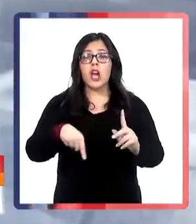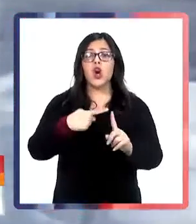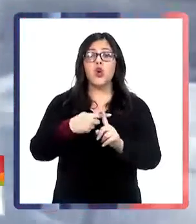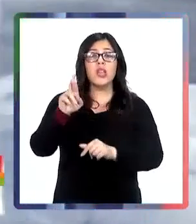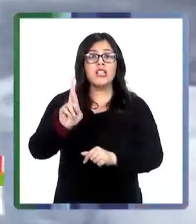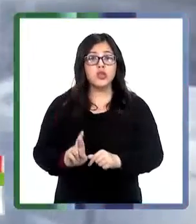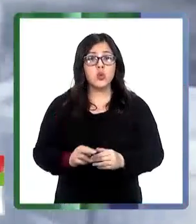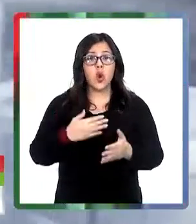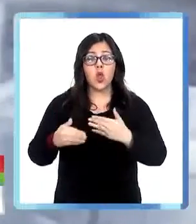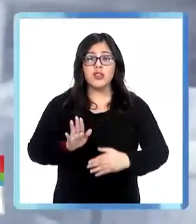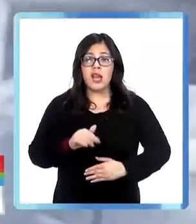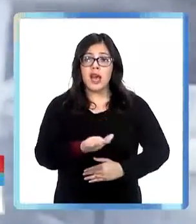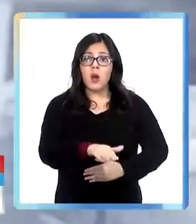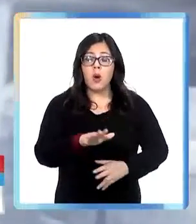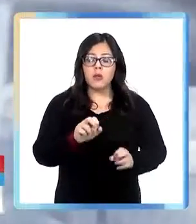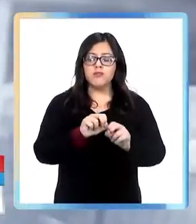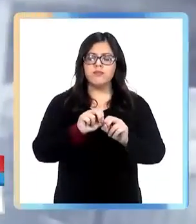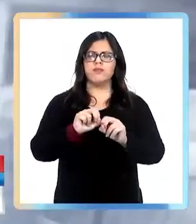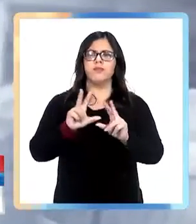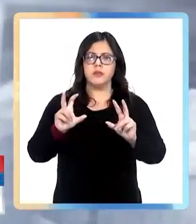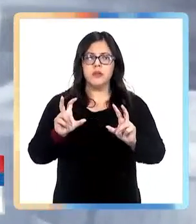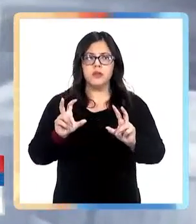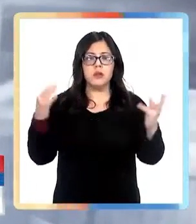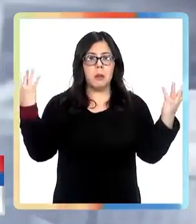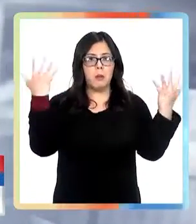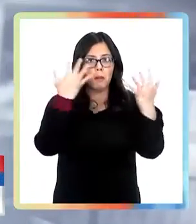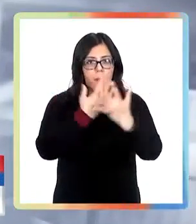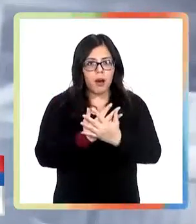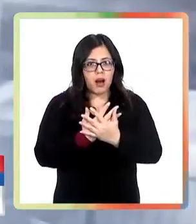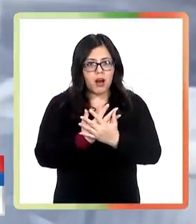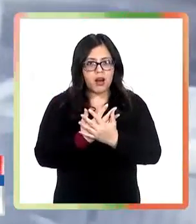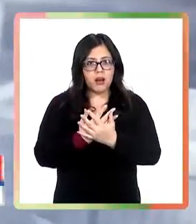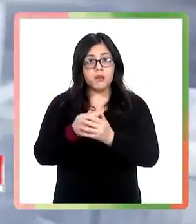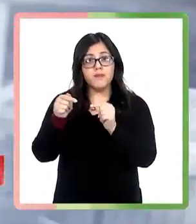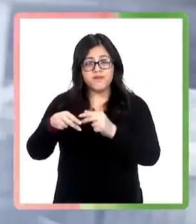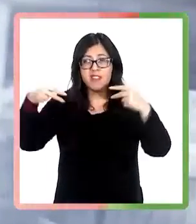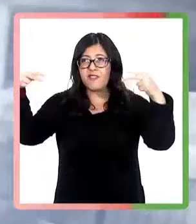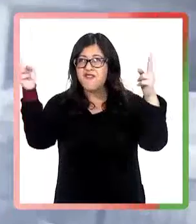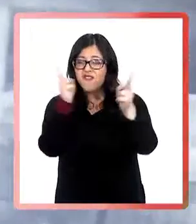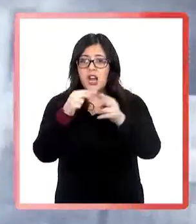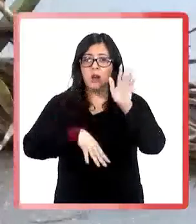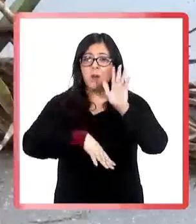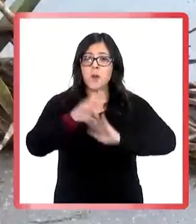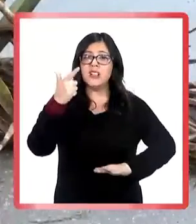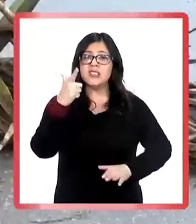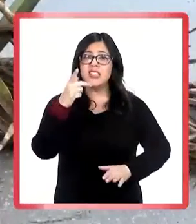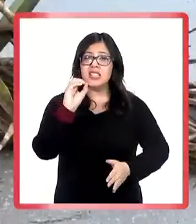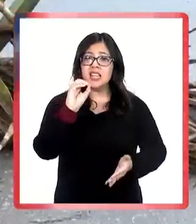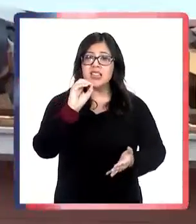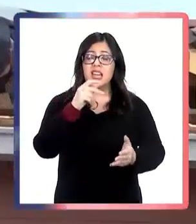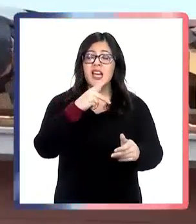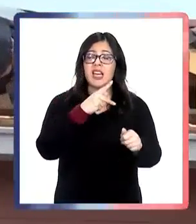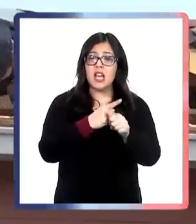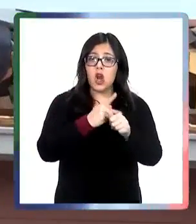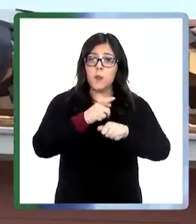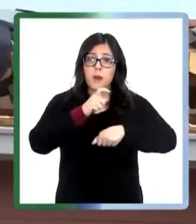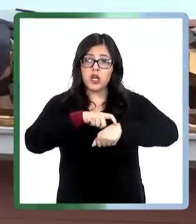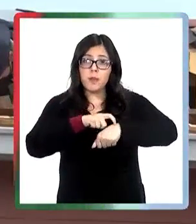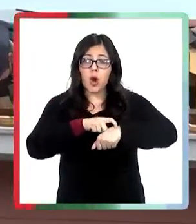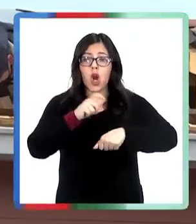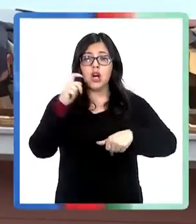Sur, en Talcahuano, tuvieron un despertar lleno de confusión mientras los vientos de más de 70 kilómetros por